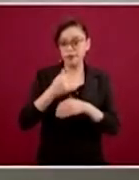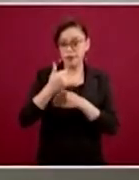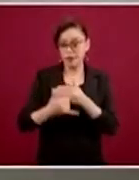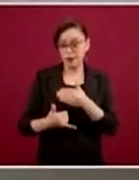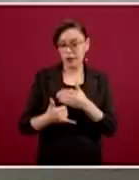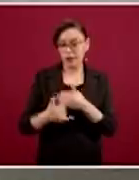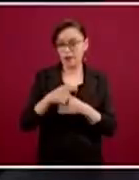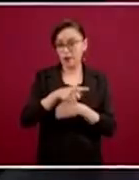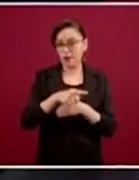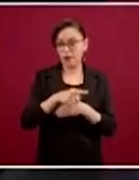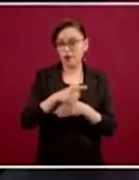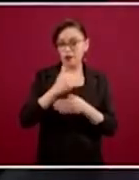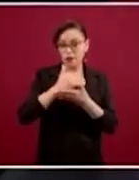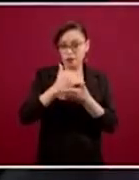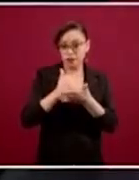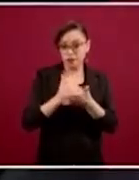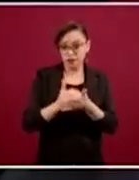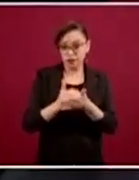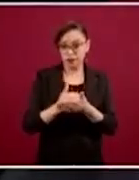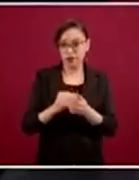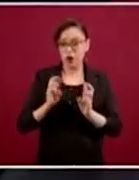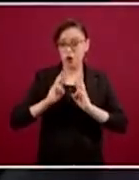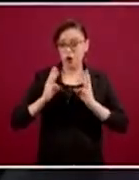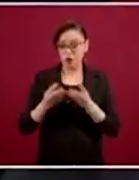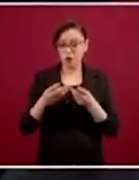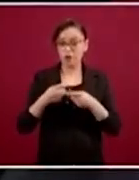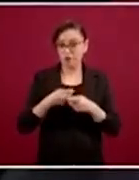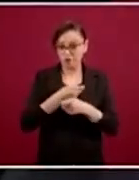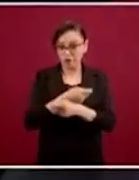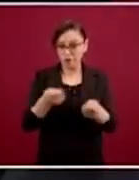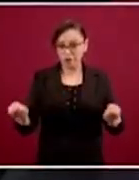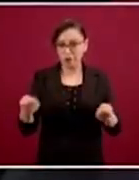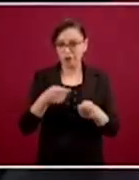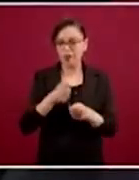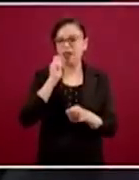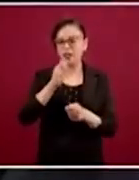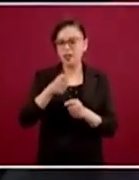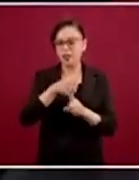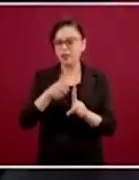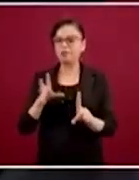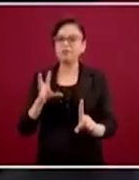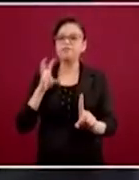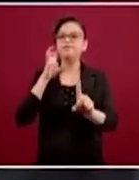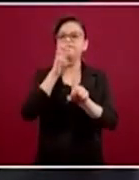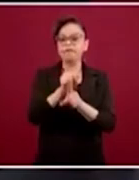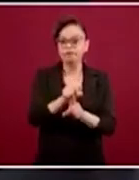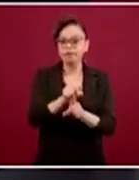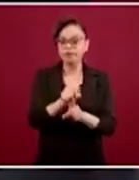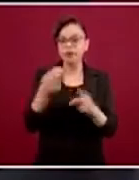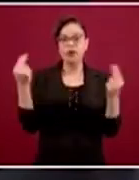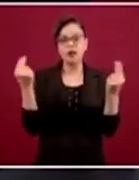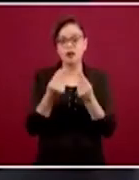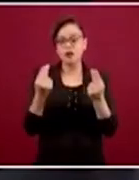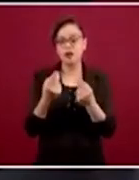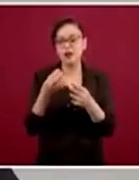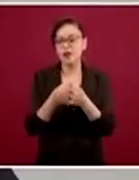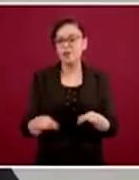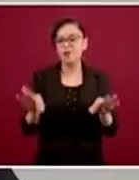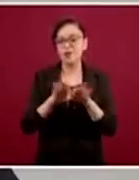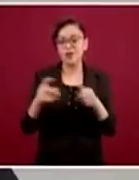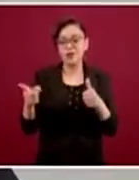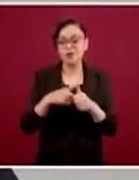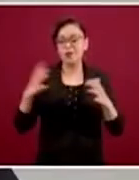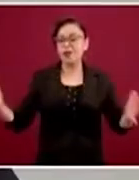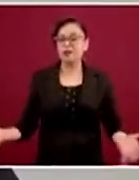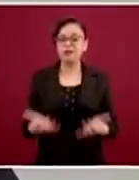puesto a consideración del consejo tiene justamente el objetivo de salvar vidas los